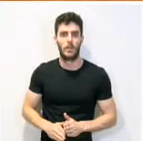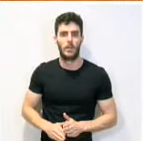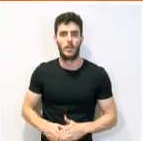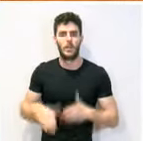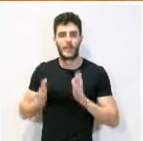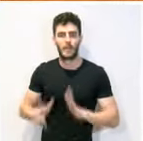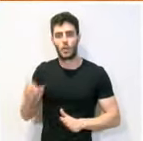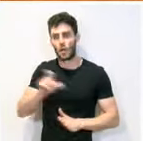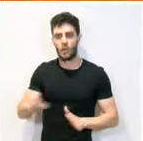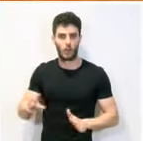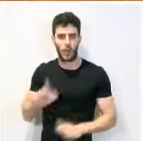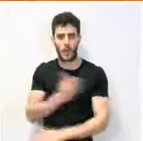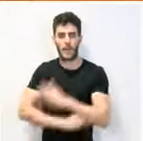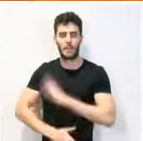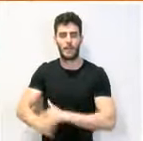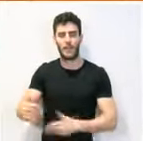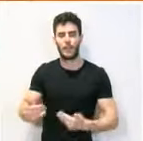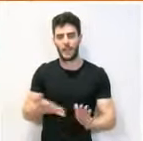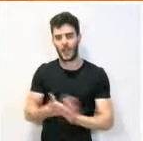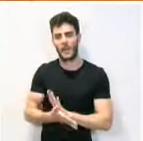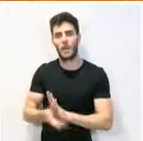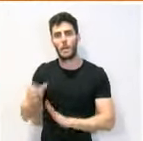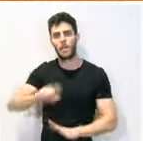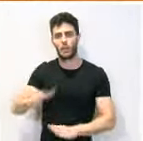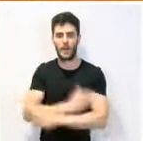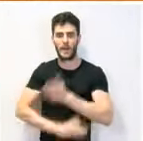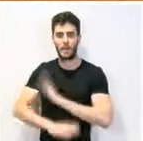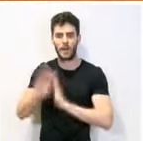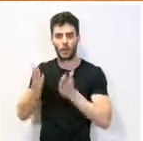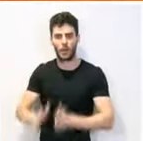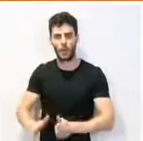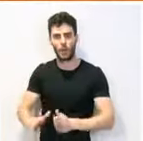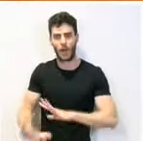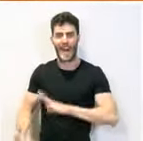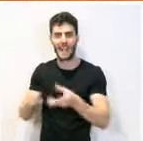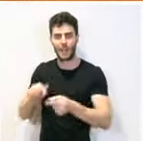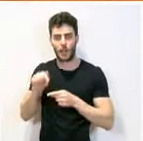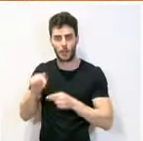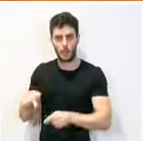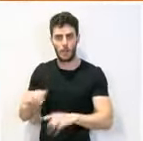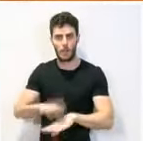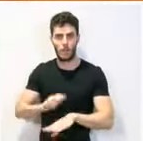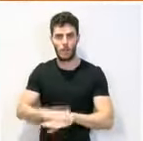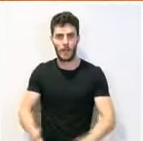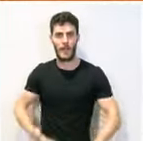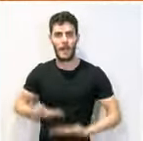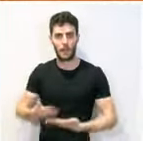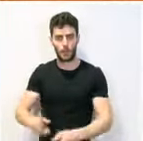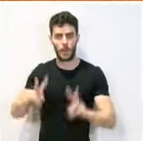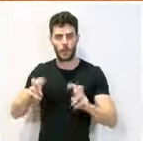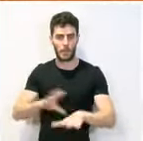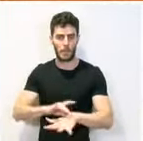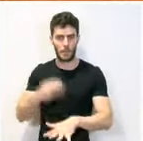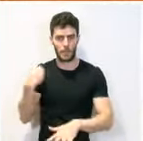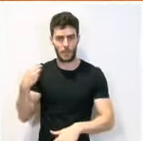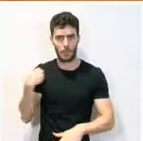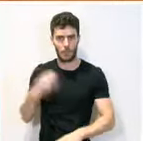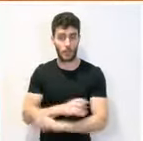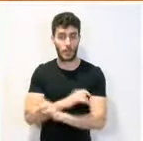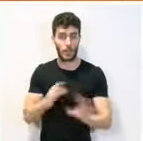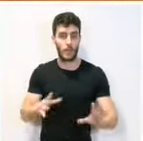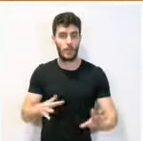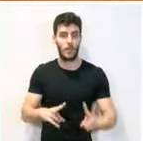una persona que no sufre de discapacidad, sino que requiere de un tratamiento especializado para poder intervenir sobre ese paciente. ¿Cómo no?